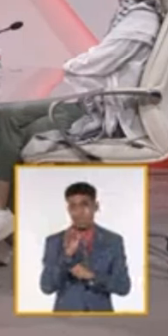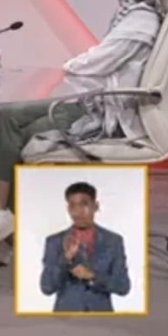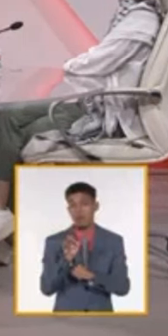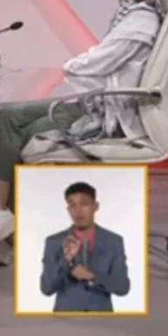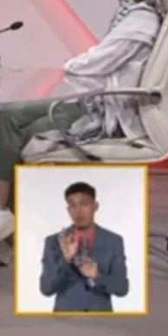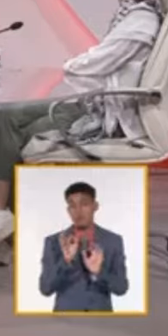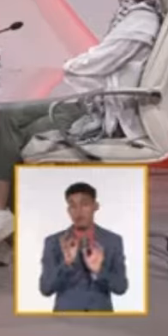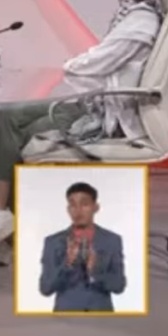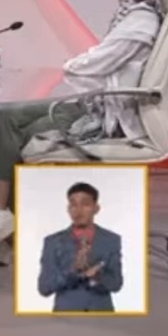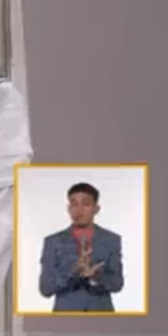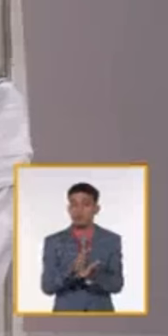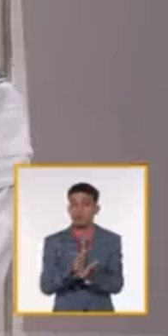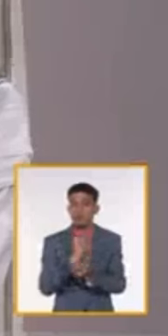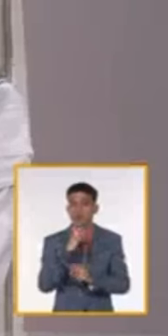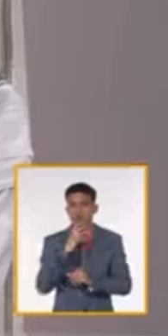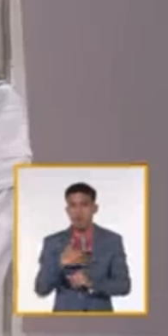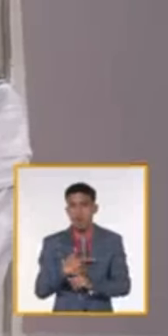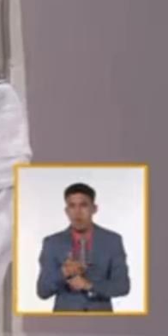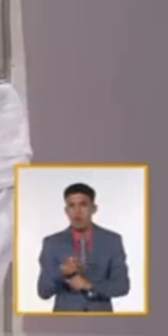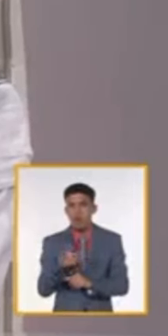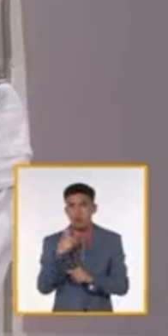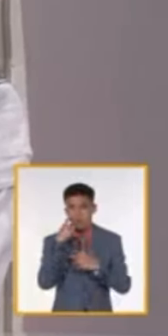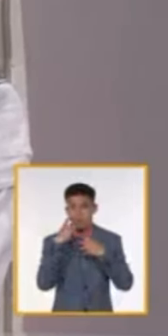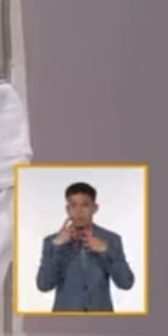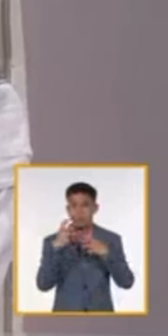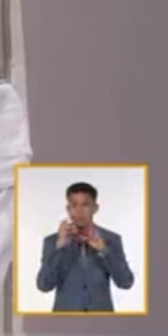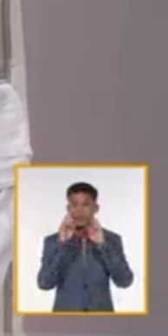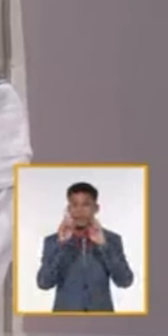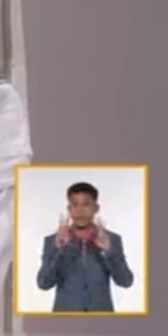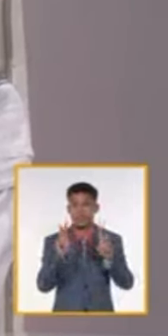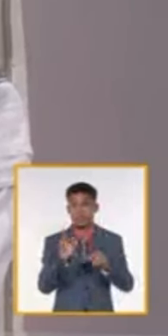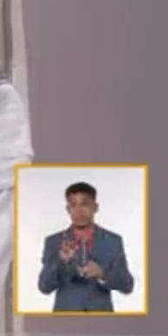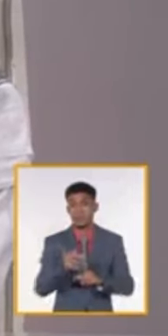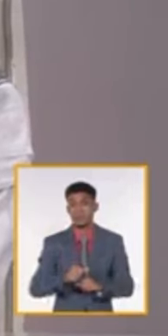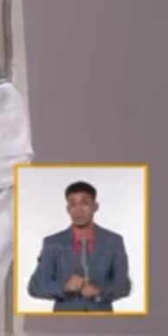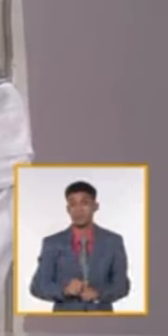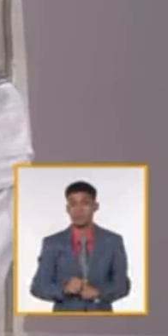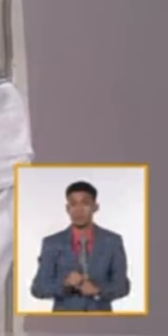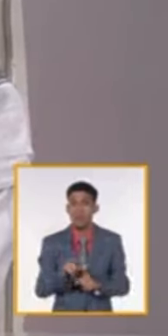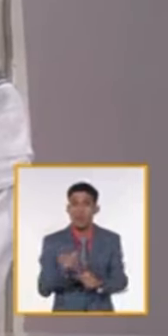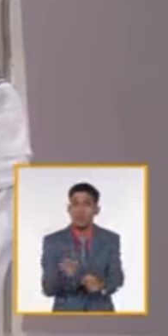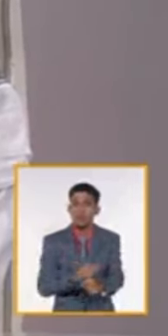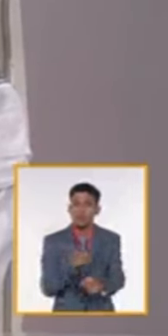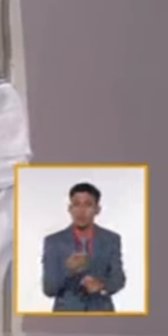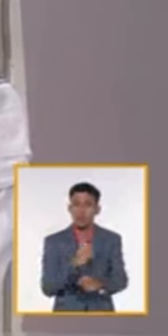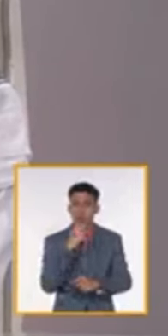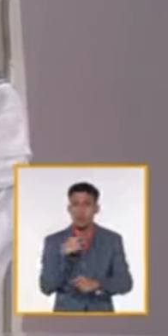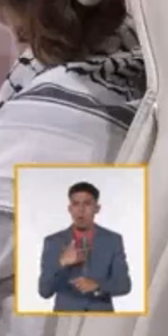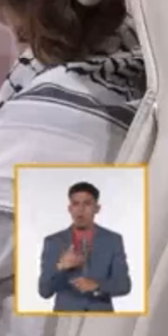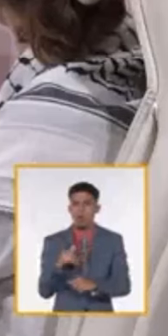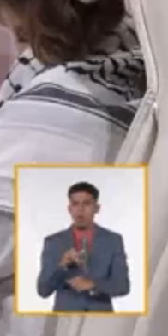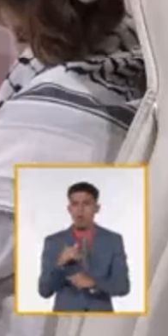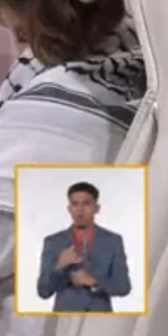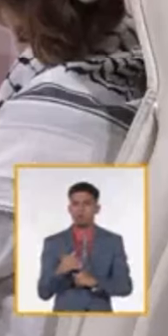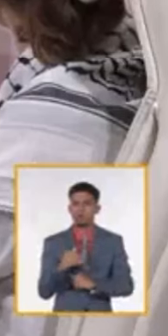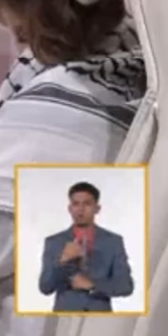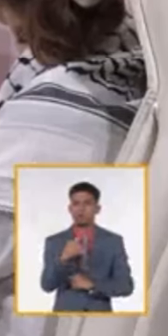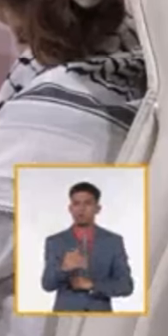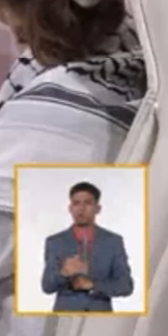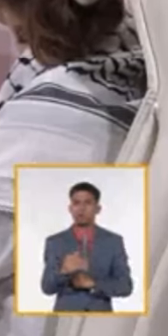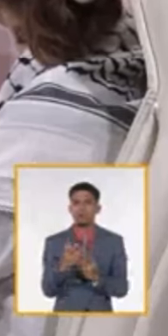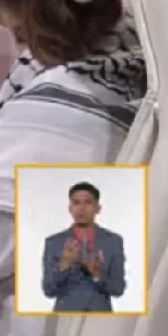como que ha sido algo útil en sus vidas, en sus luchas, que han avanzado en sus